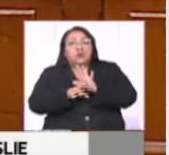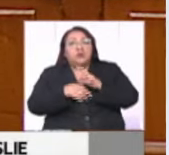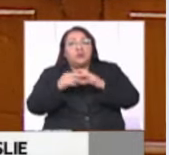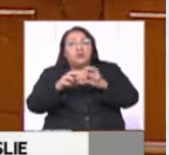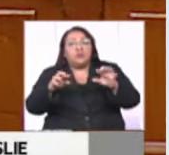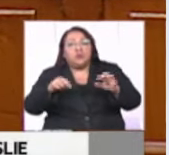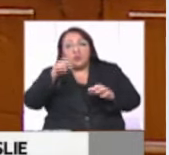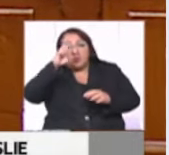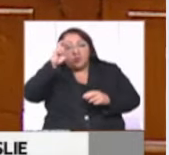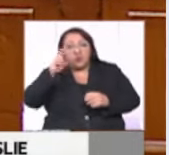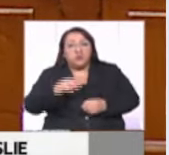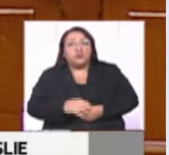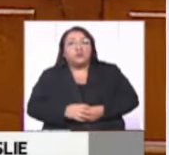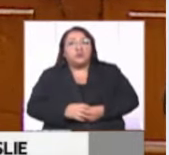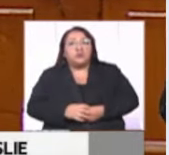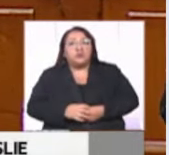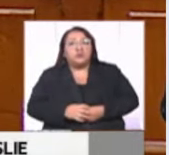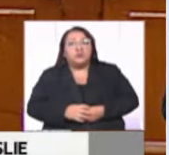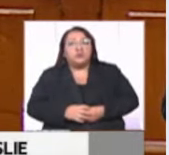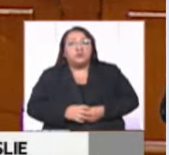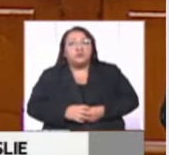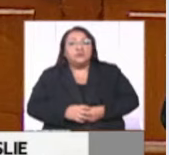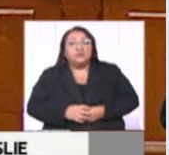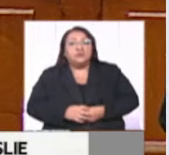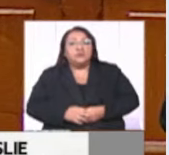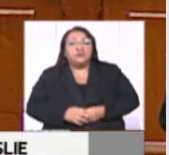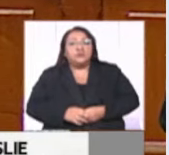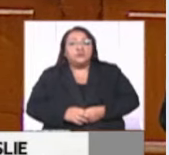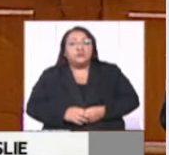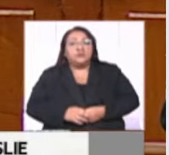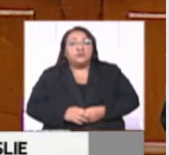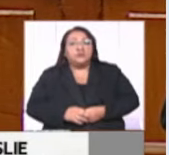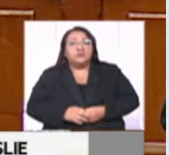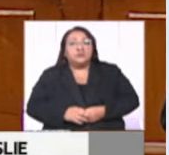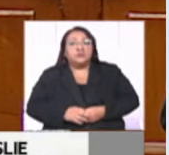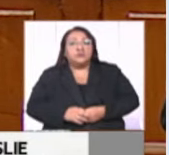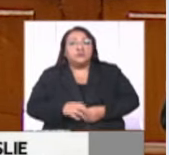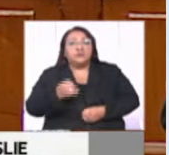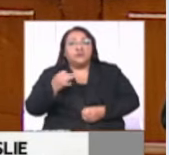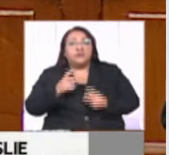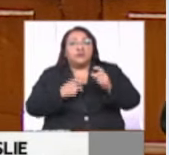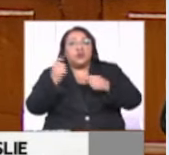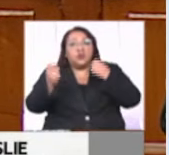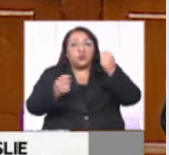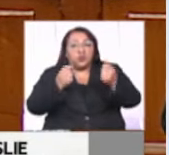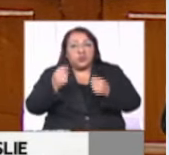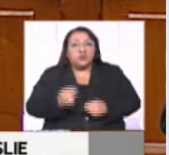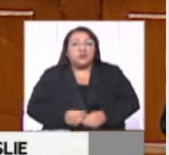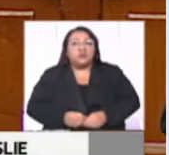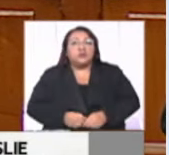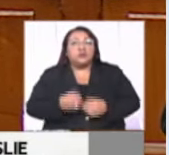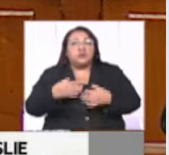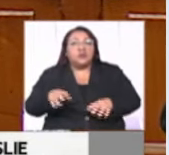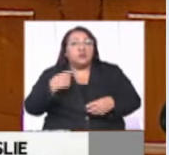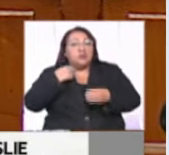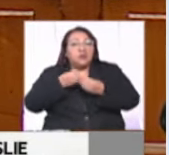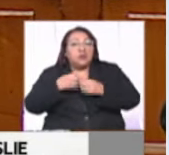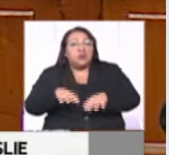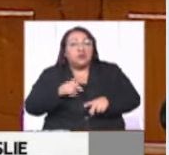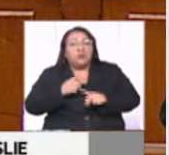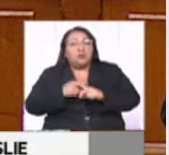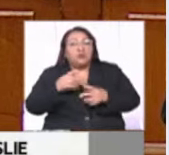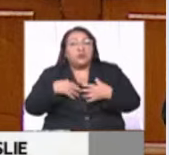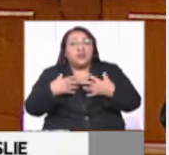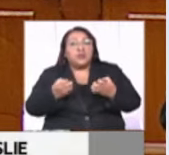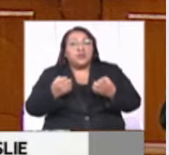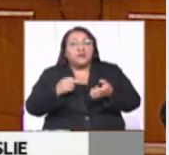pueblo cusqueño y de todo el país entero. ¿Cuántos turistas hemos perdido por su